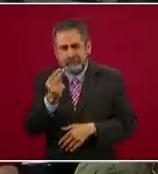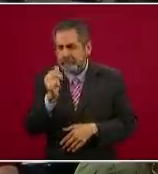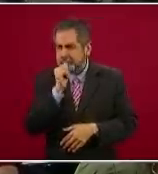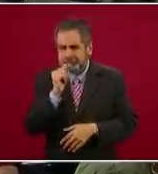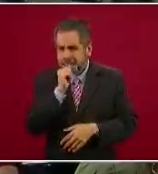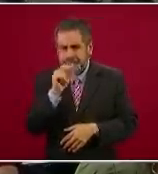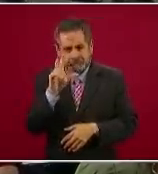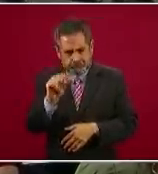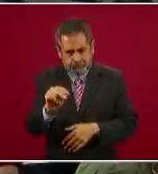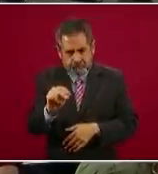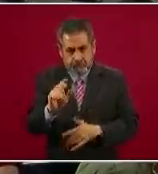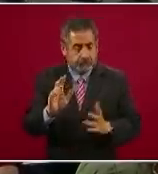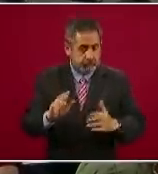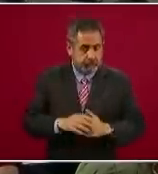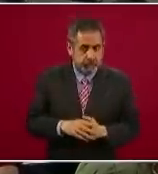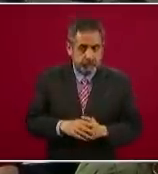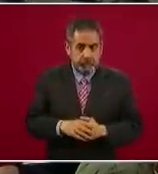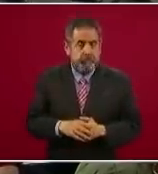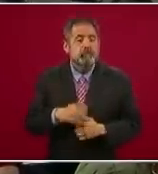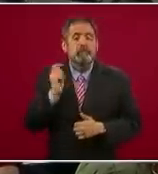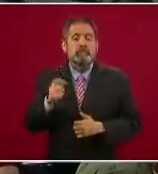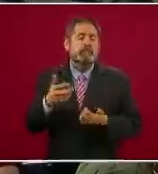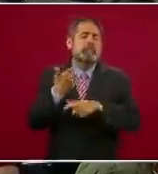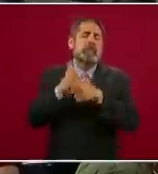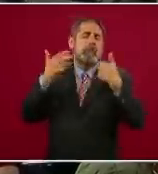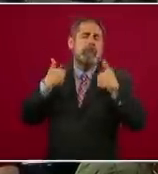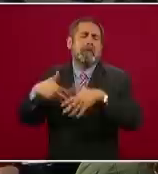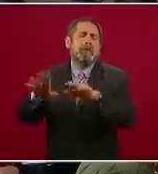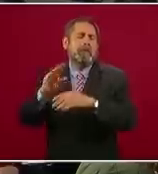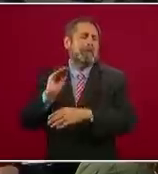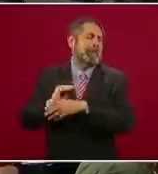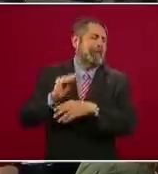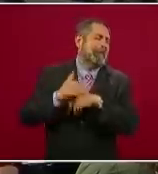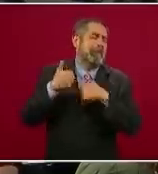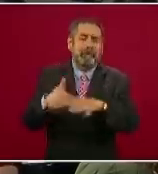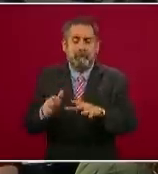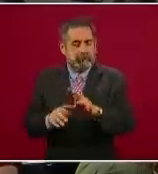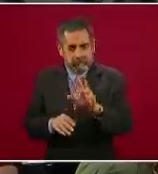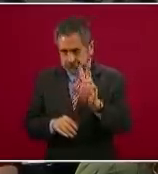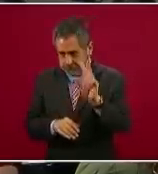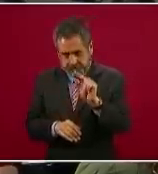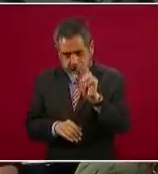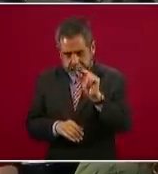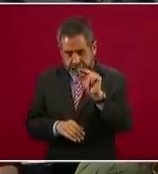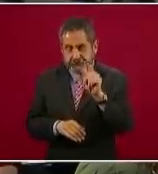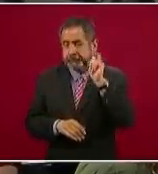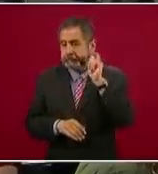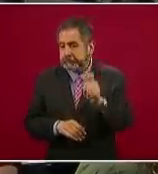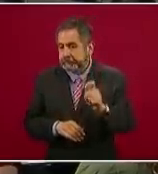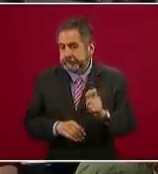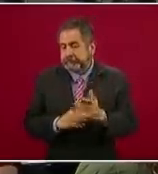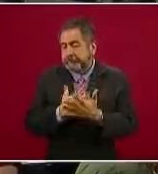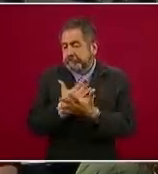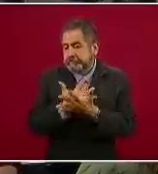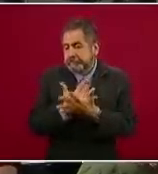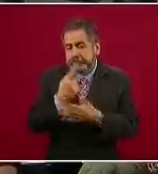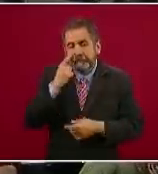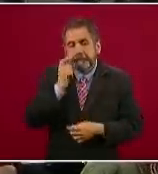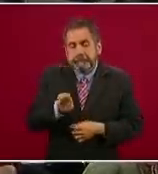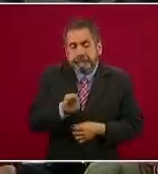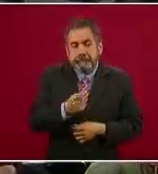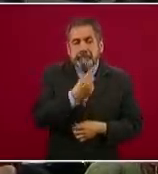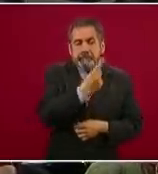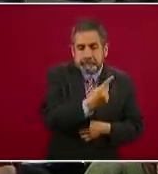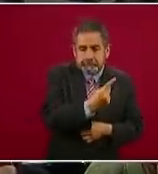Eso no quiere decir dejar a libre evolución ni a la Feria de San Marcos ni a todo lo demás. Los gobiernos